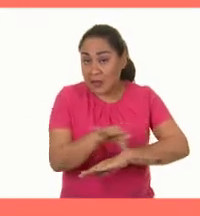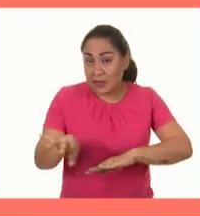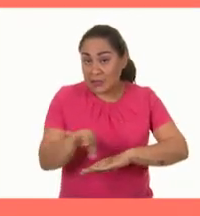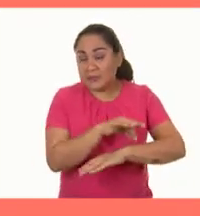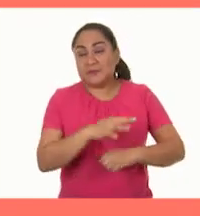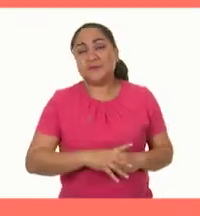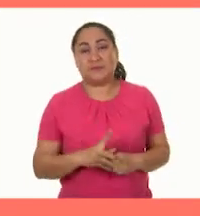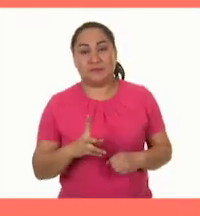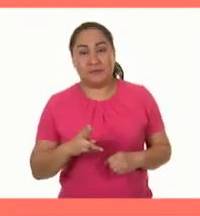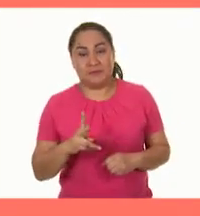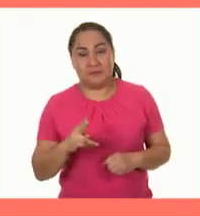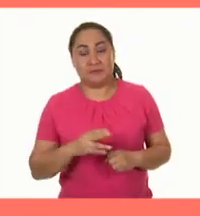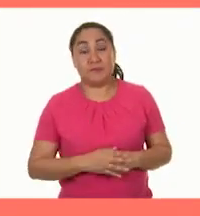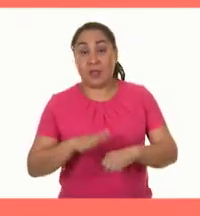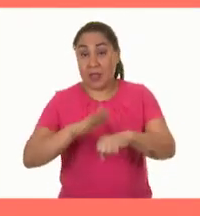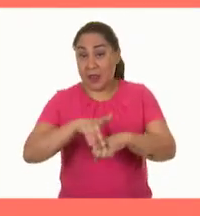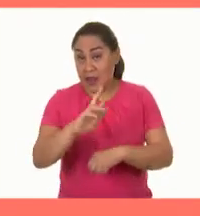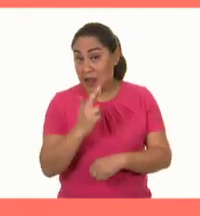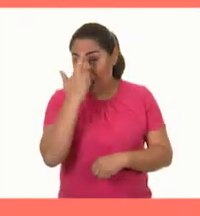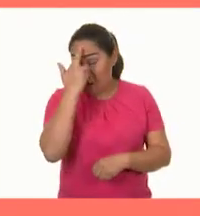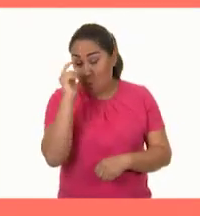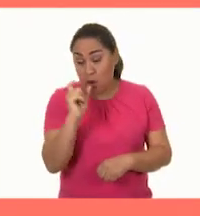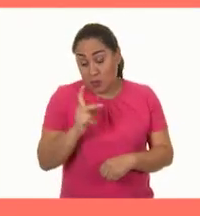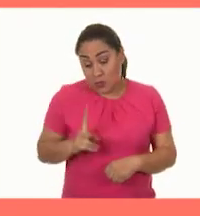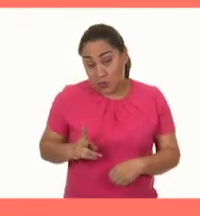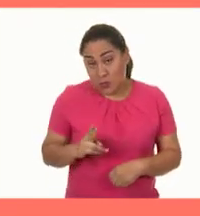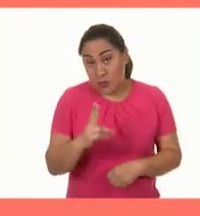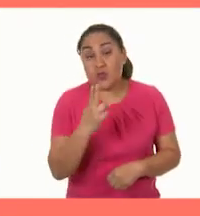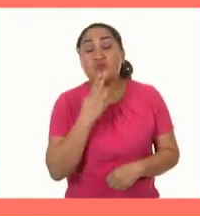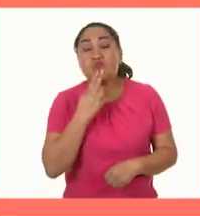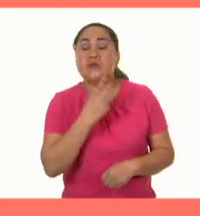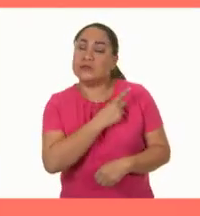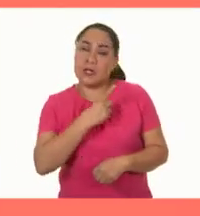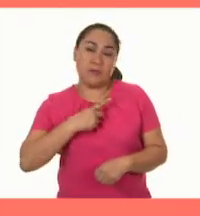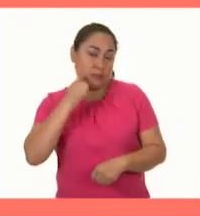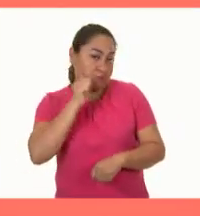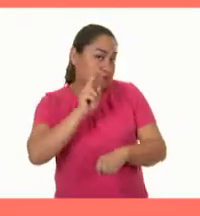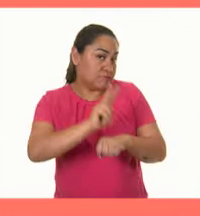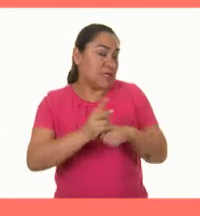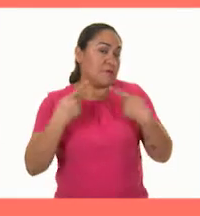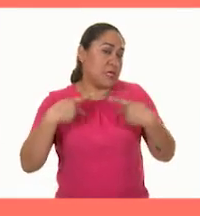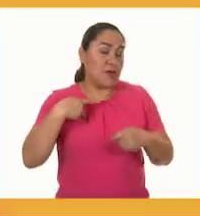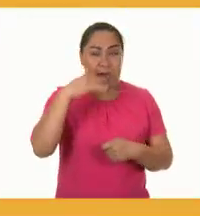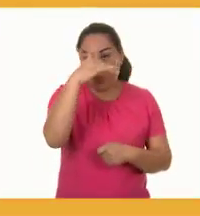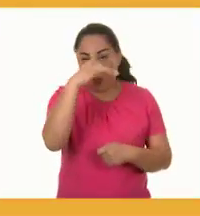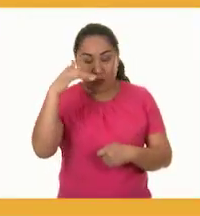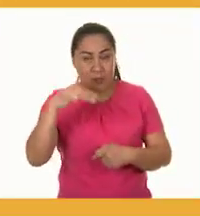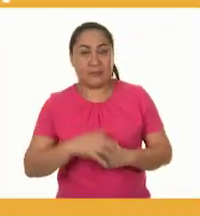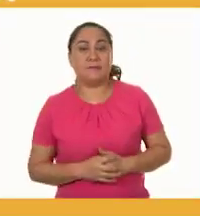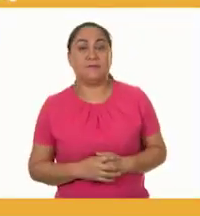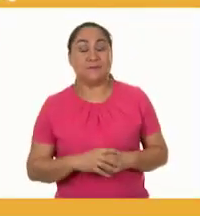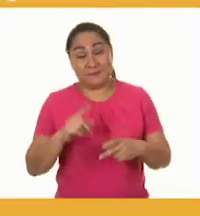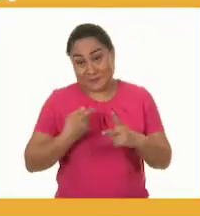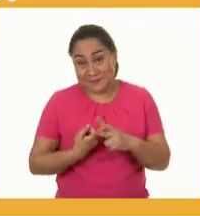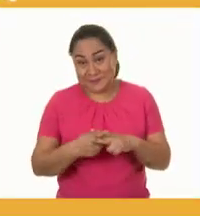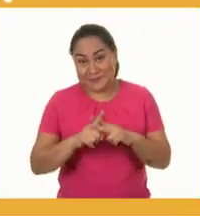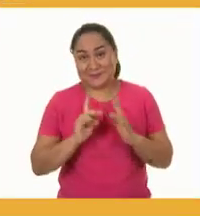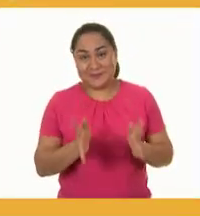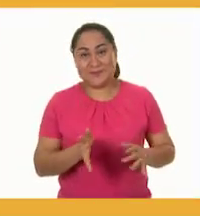y tijeras. Recuerda que la manipulación de estas debe estar supervisada por un adulto.